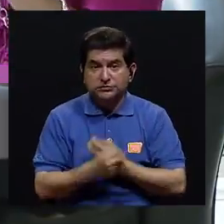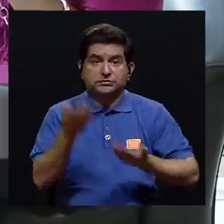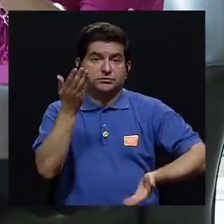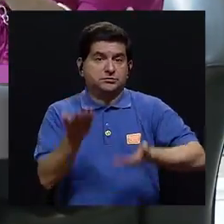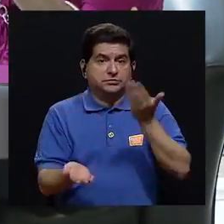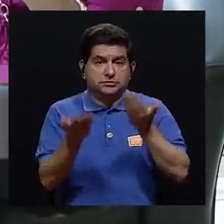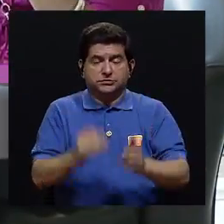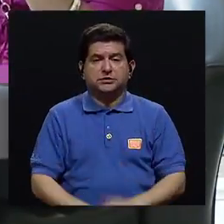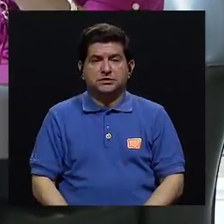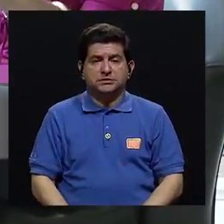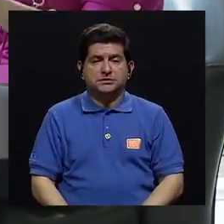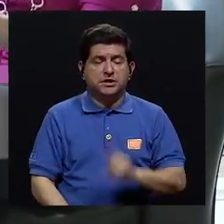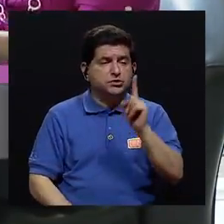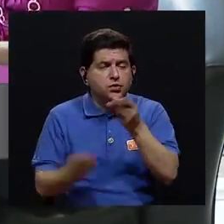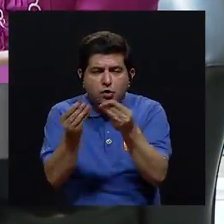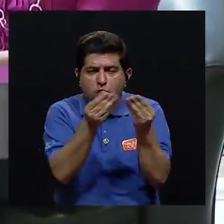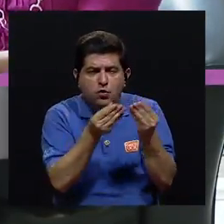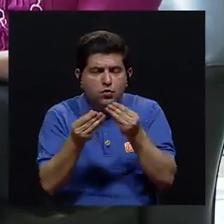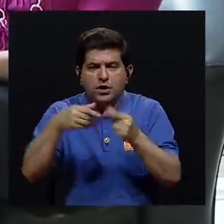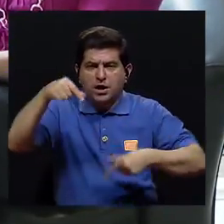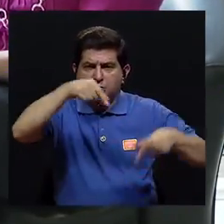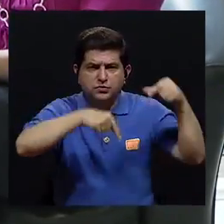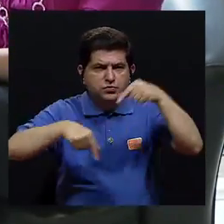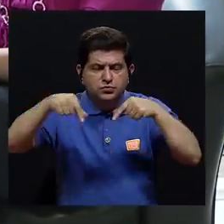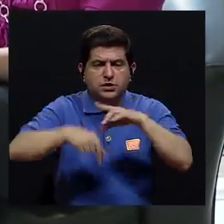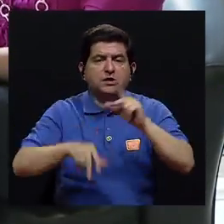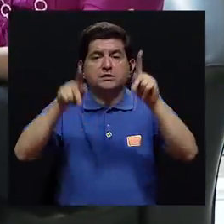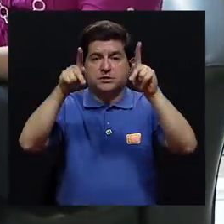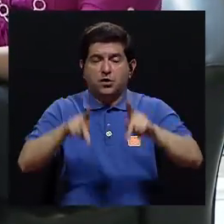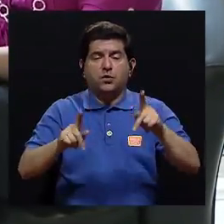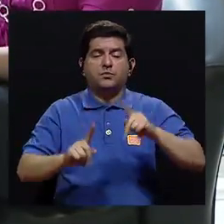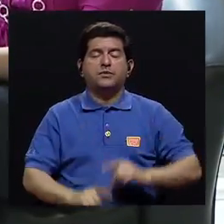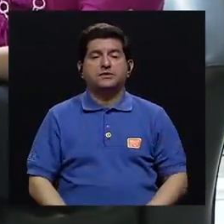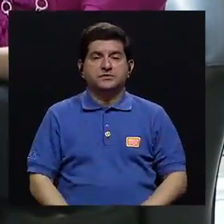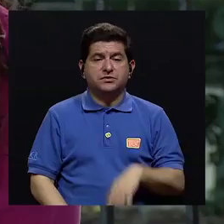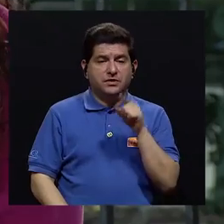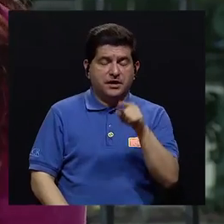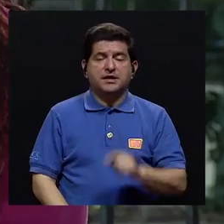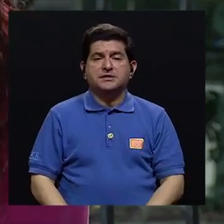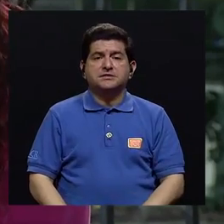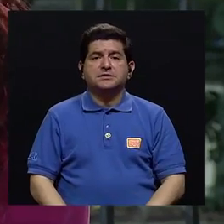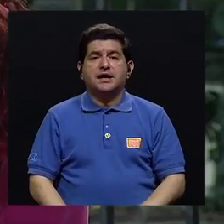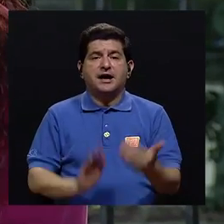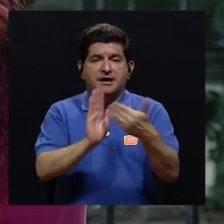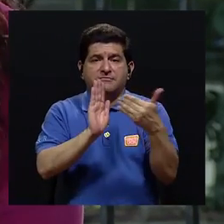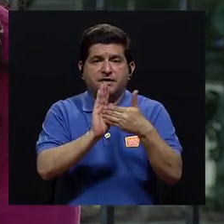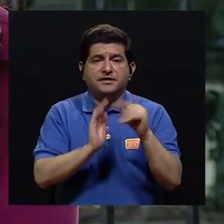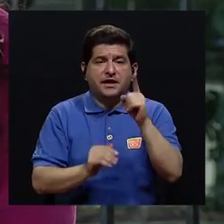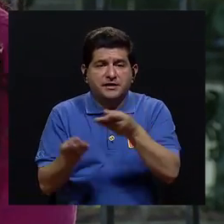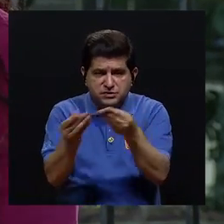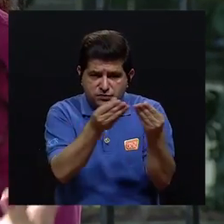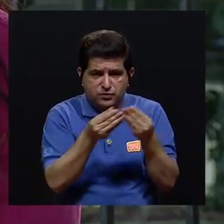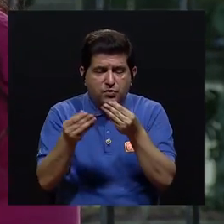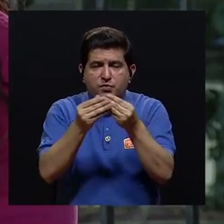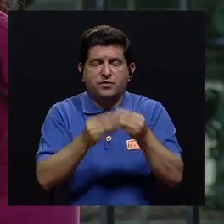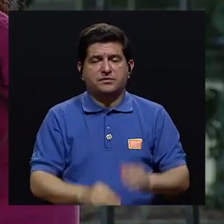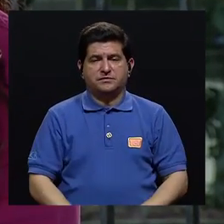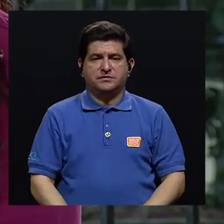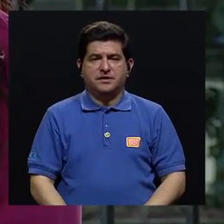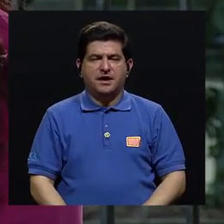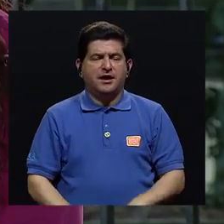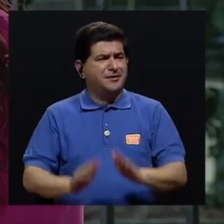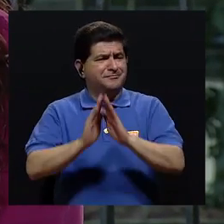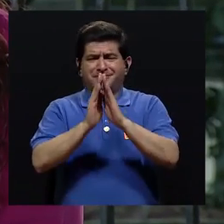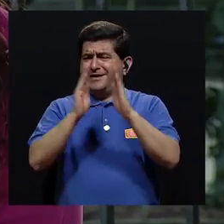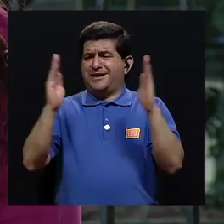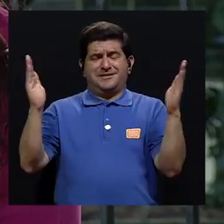un poquito cómo se podría comportar una sustancia química o algún agente en el ambiente en mi organismo. Realmente es muy, muy amplio y